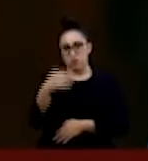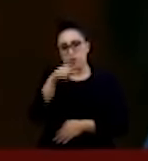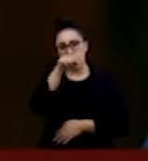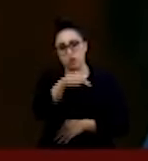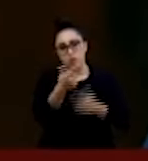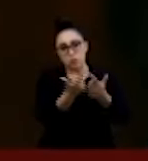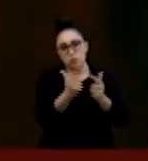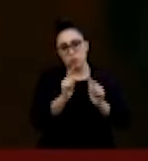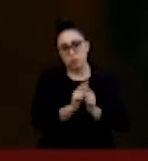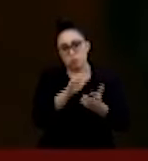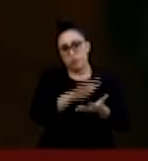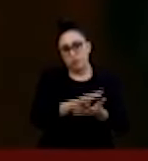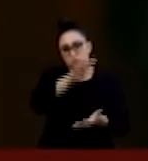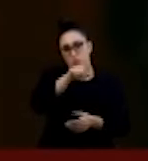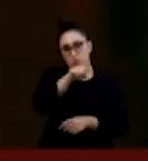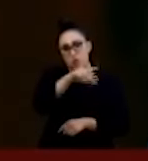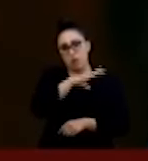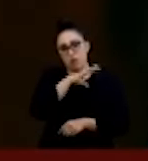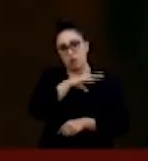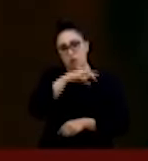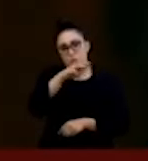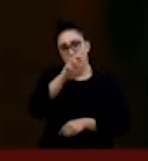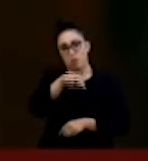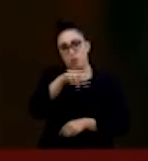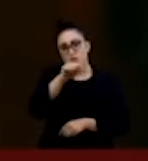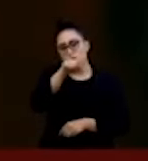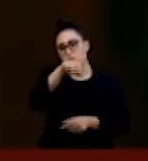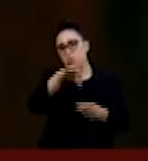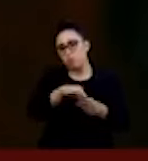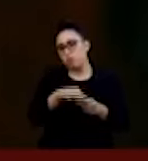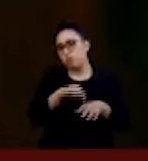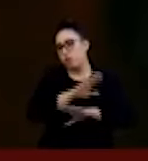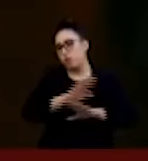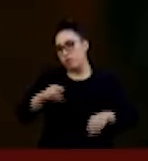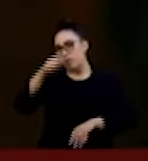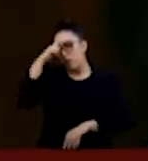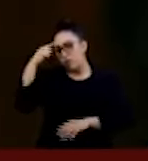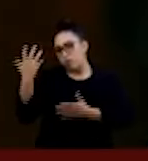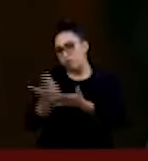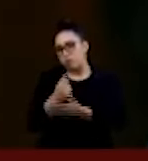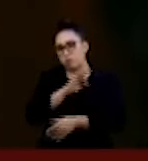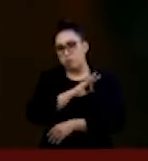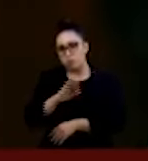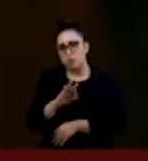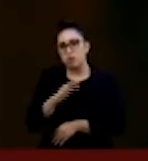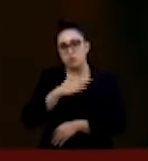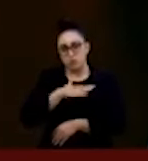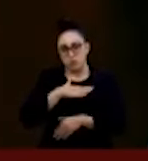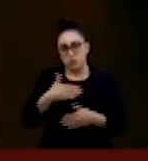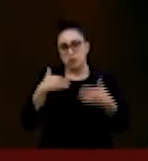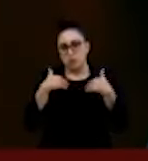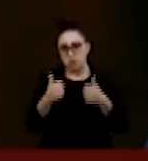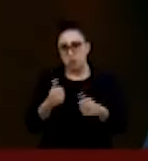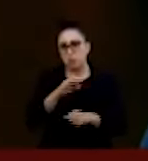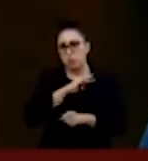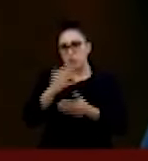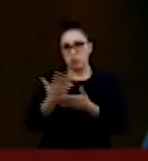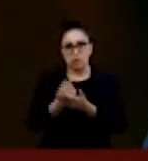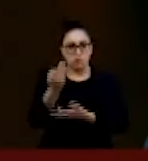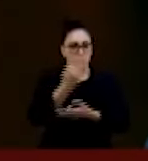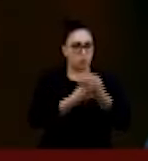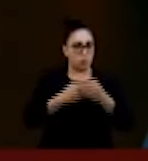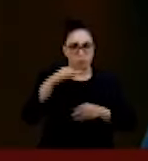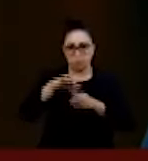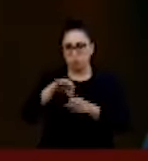la tiene pues morena y sus aliados me queda muy claro que pueden ganar todas las